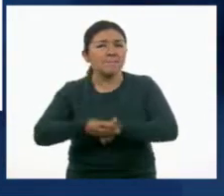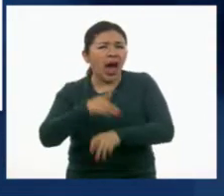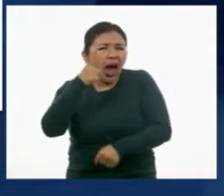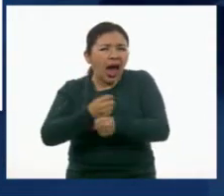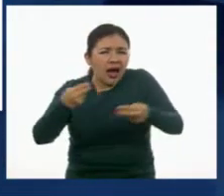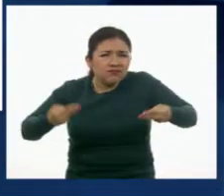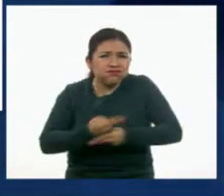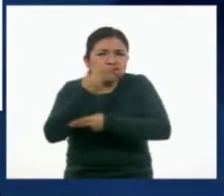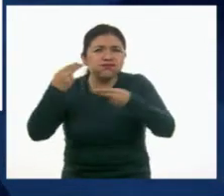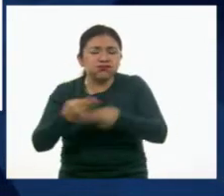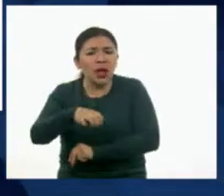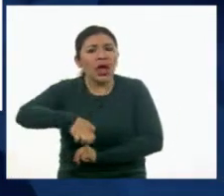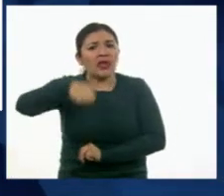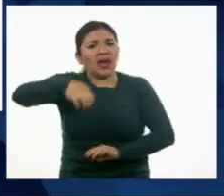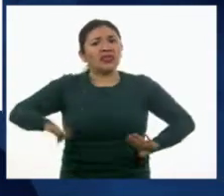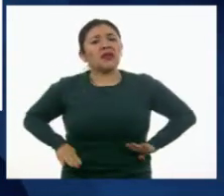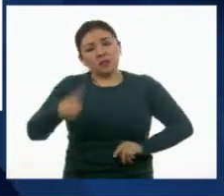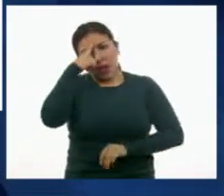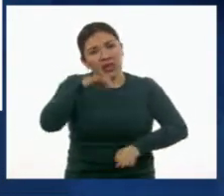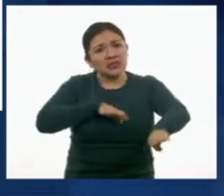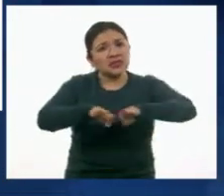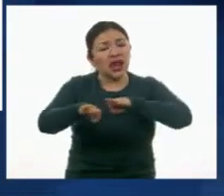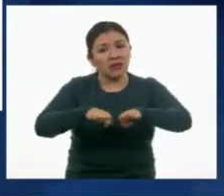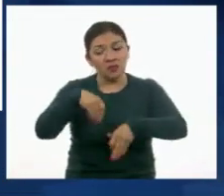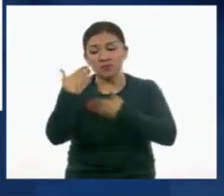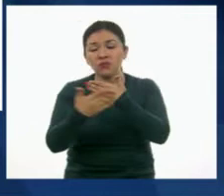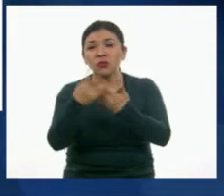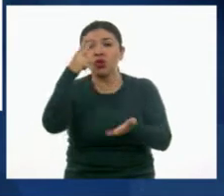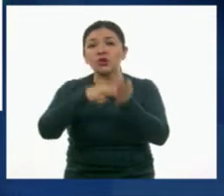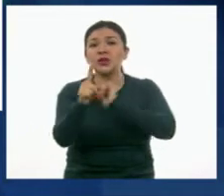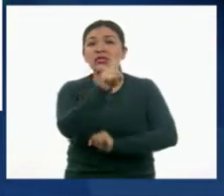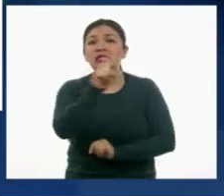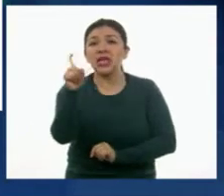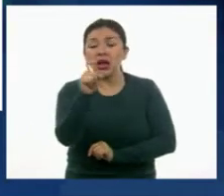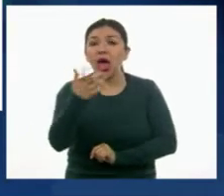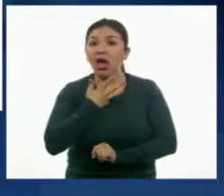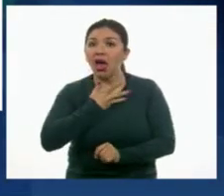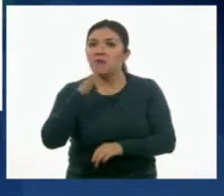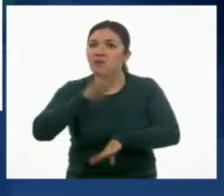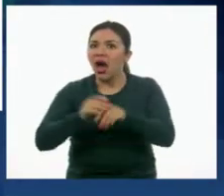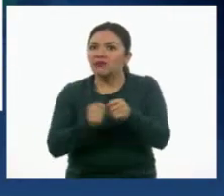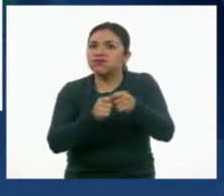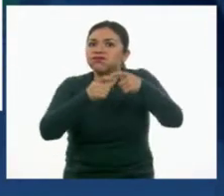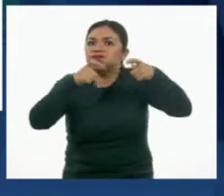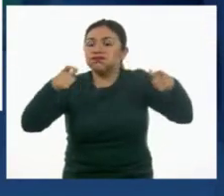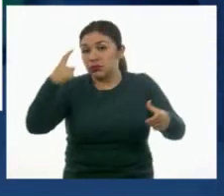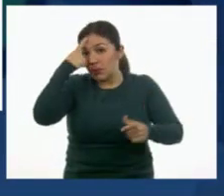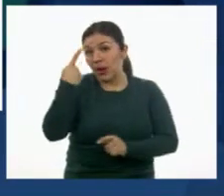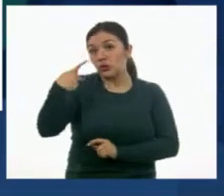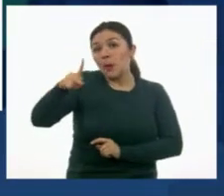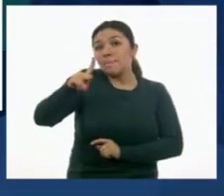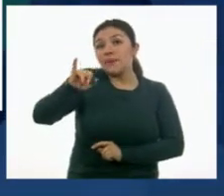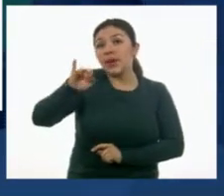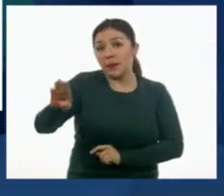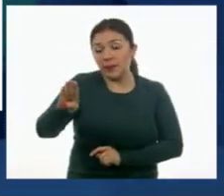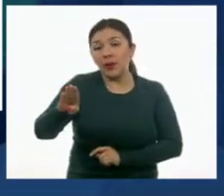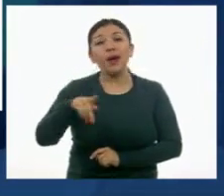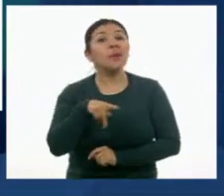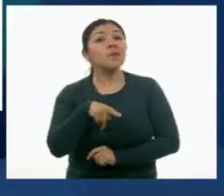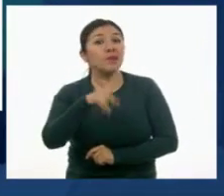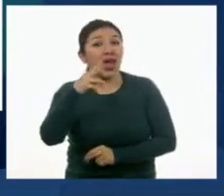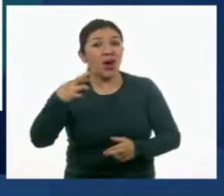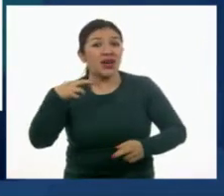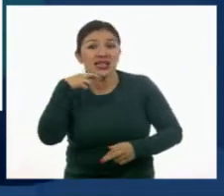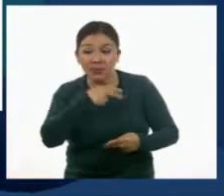en edad de trabajar en el mundo para 2100 y verá grandes aumentos en el Producto Interno Bruto, pero la